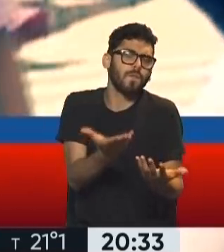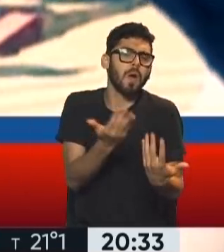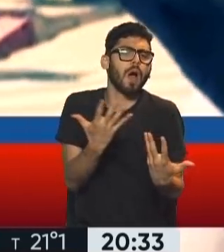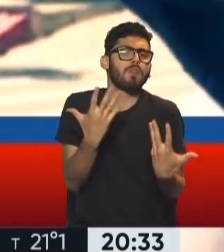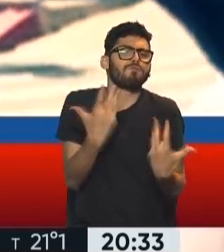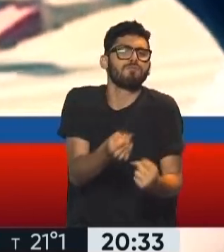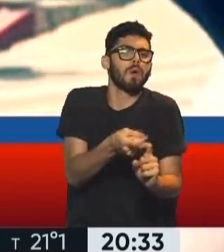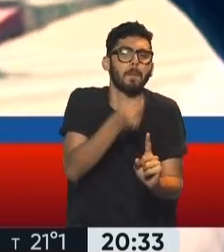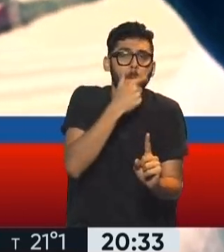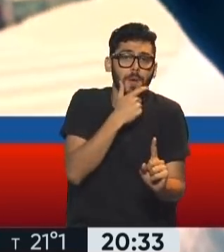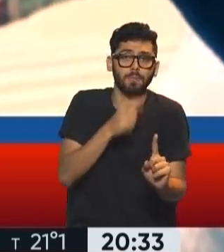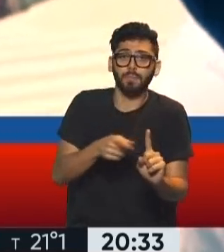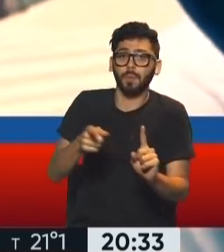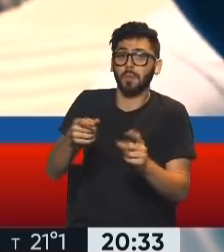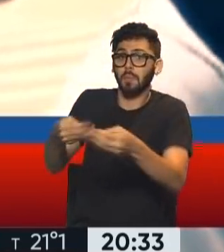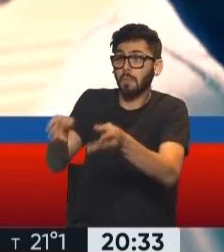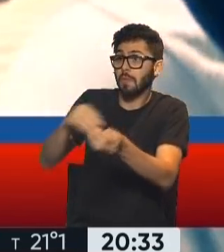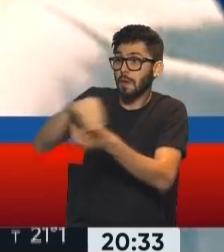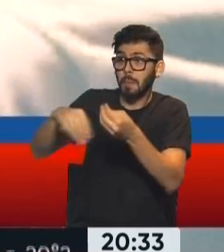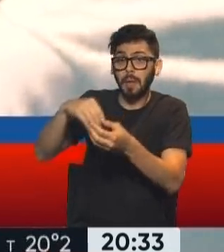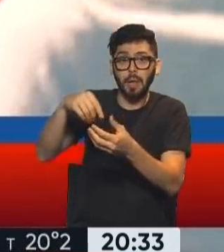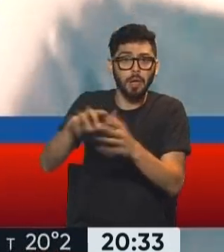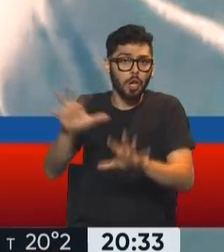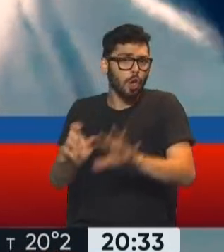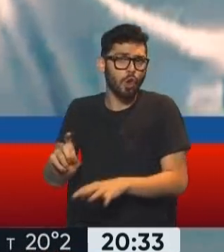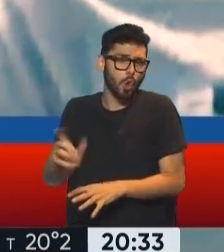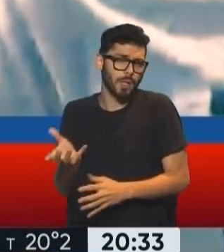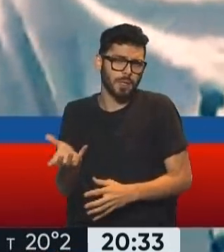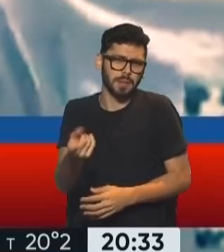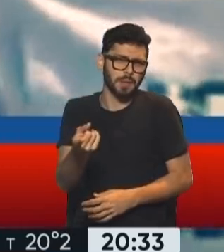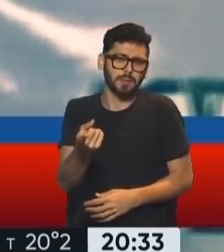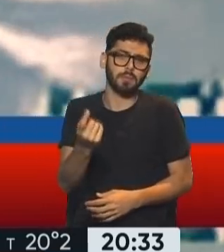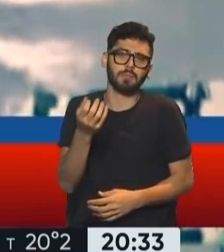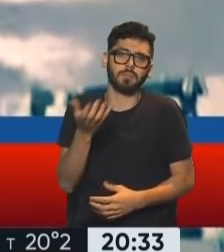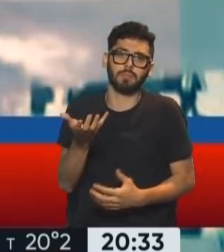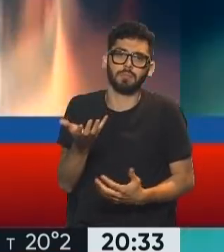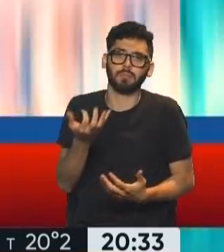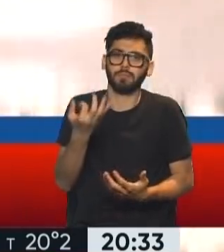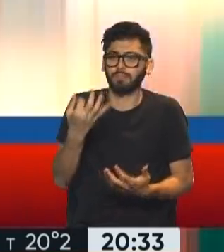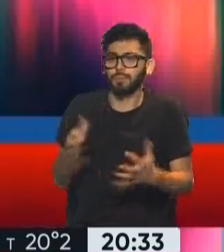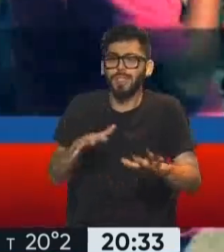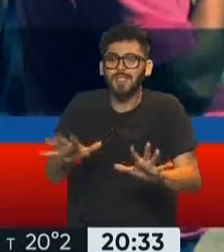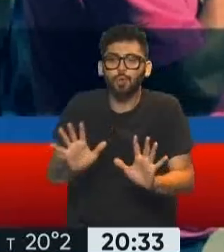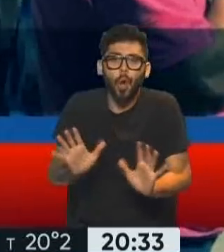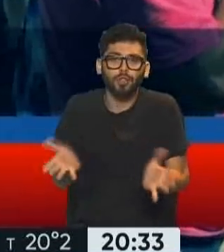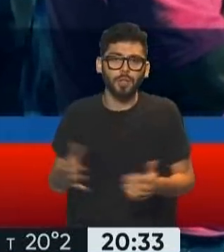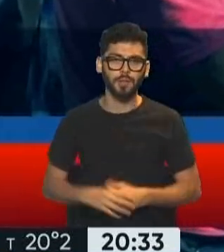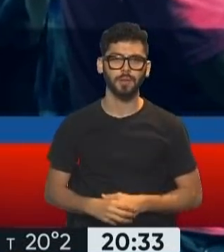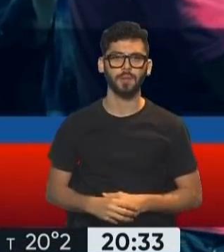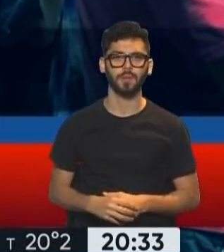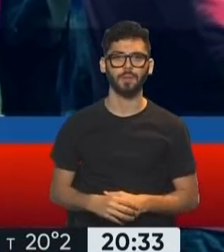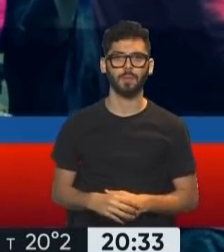Todos los familiares del hundimiento submarino no están atrás de él. Y los hechos pasan lo que son. ¿Son trabajadores